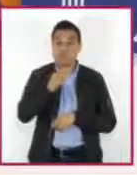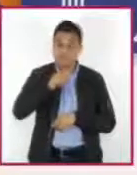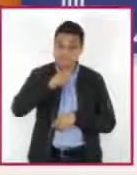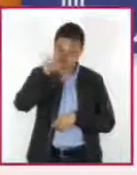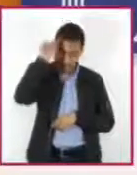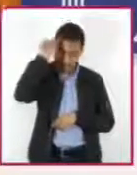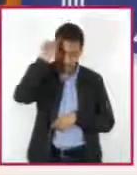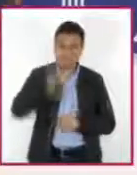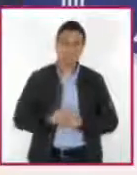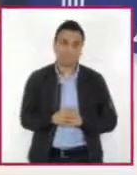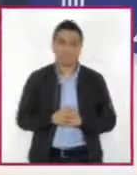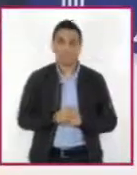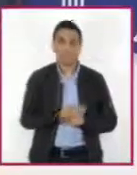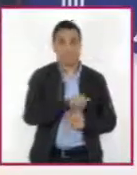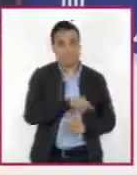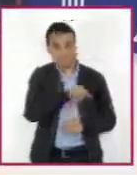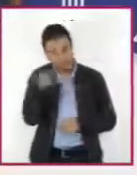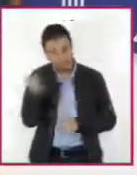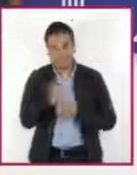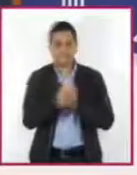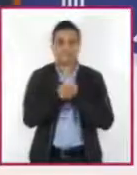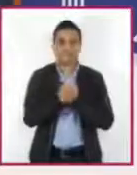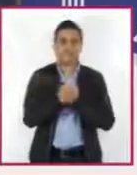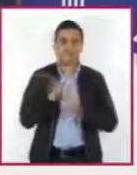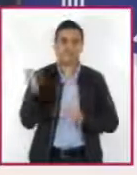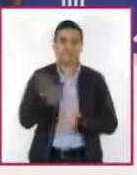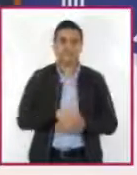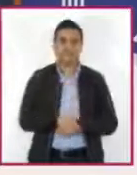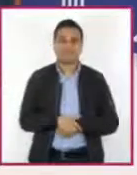Va el siguiente equipo. Usted primero, maestra.